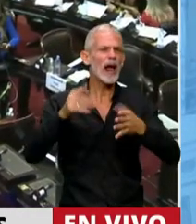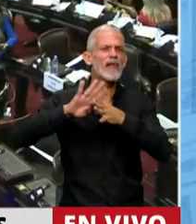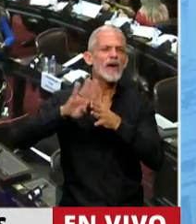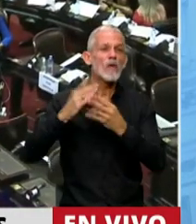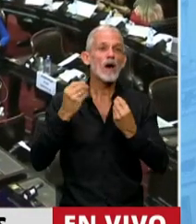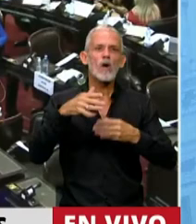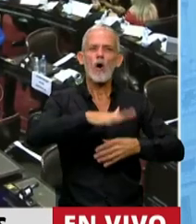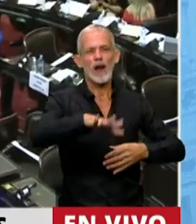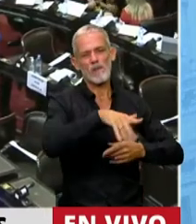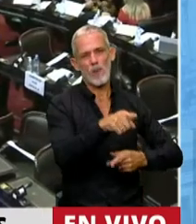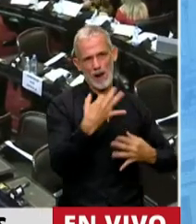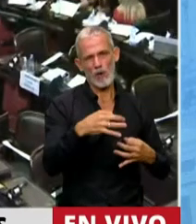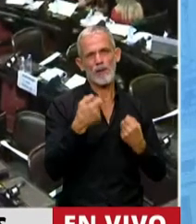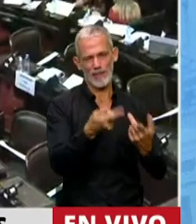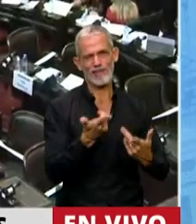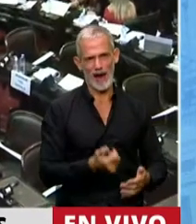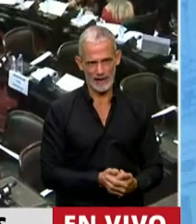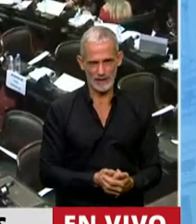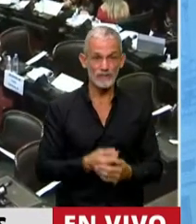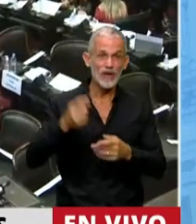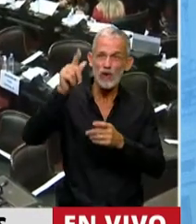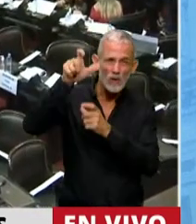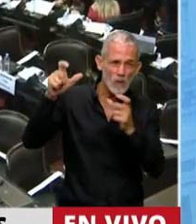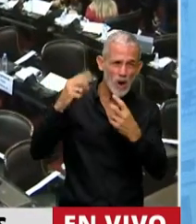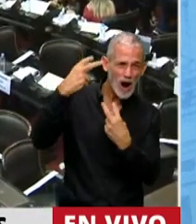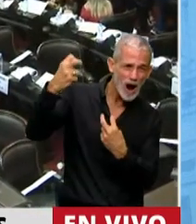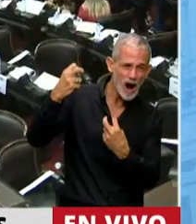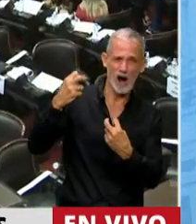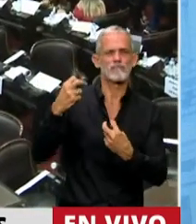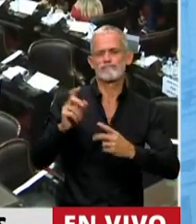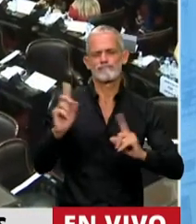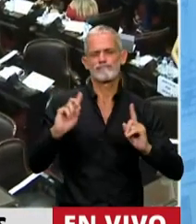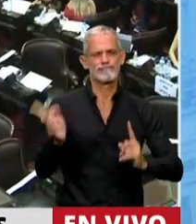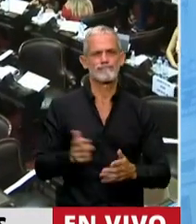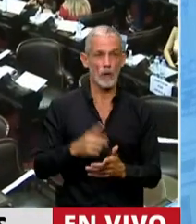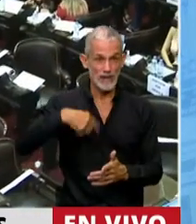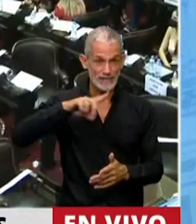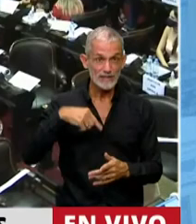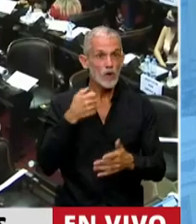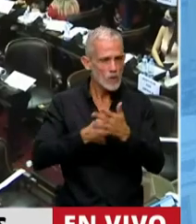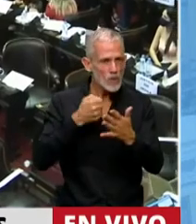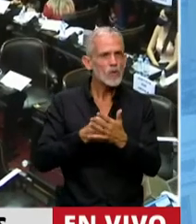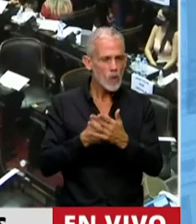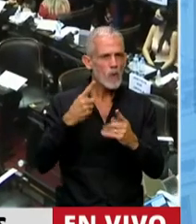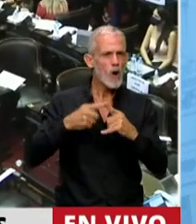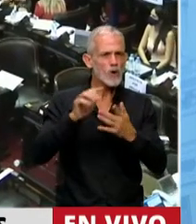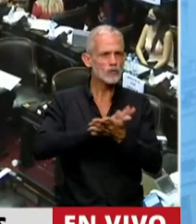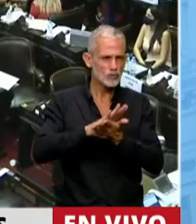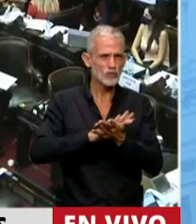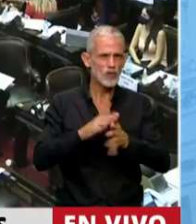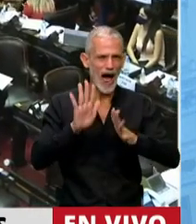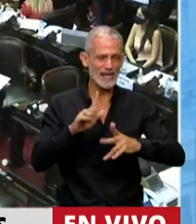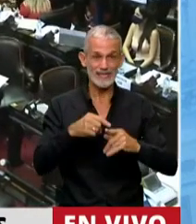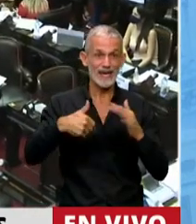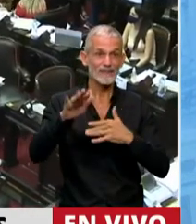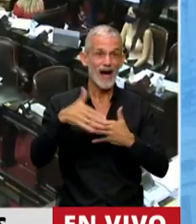con el pueblo, no con los usureros internacionales. Por eso vamos a seguir luchando por esta salida. Lo